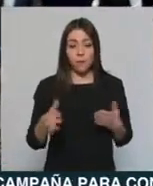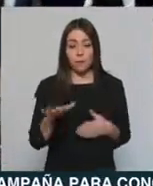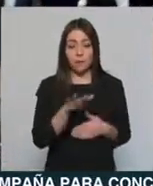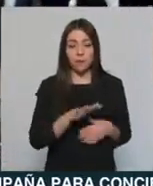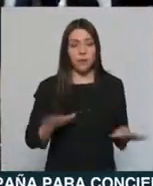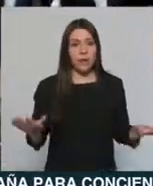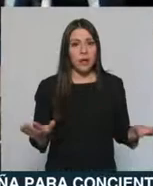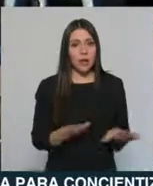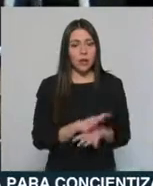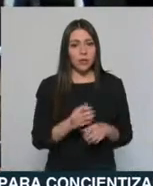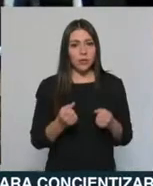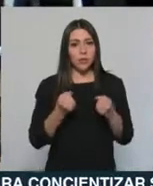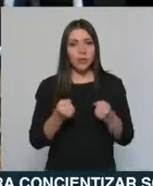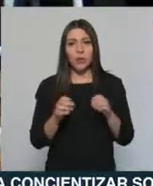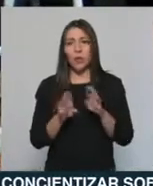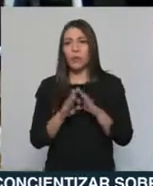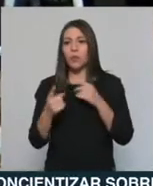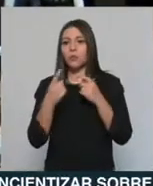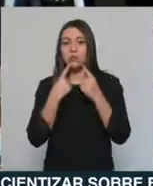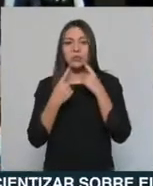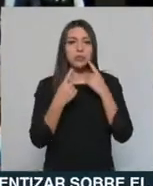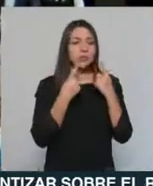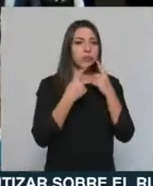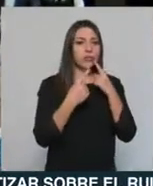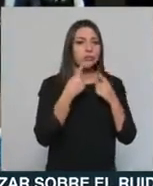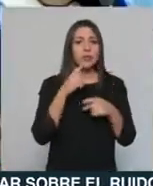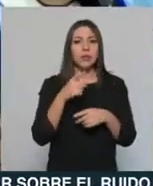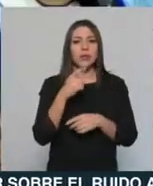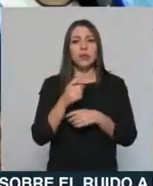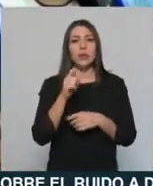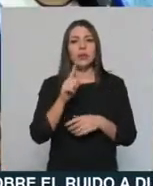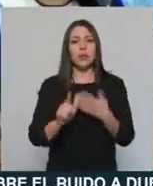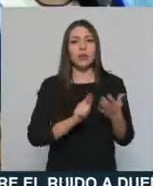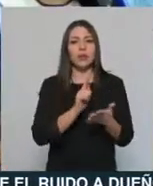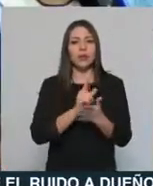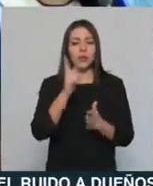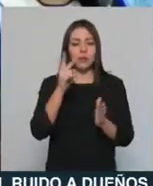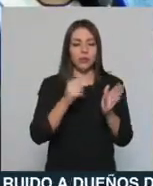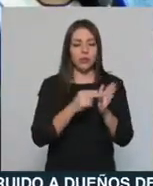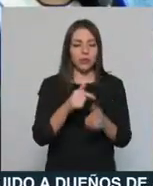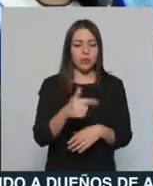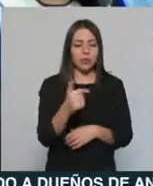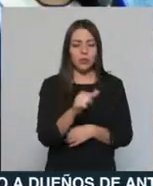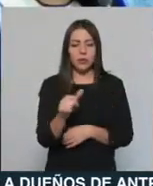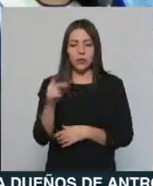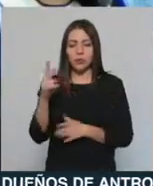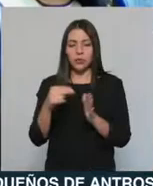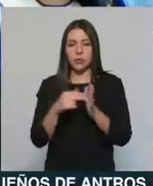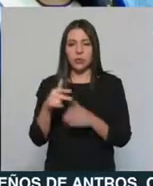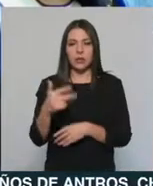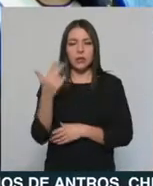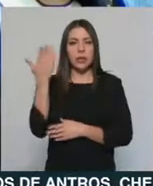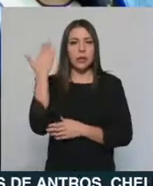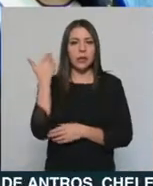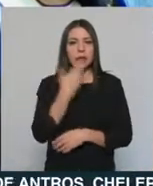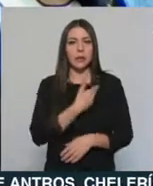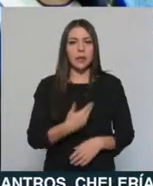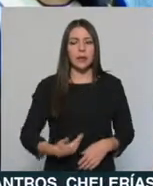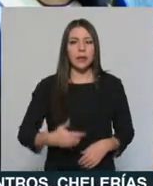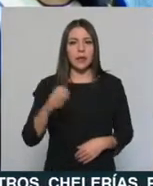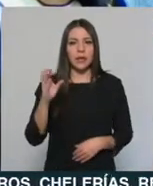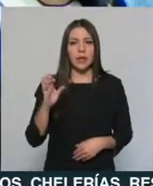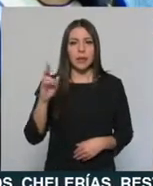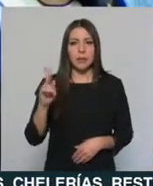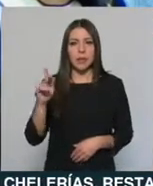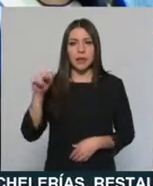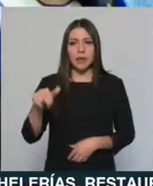de la discusión, y la forma es fondo. En la reforma de 2012-2013 del presidente Peña se presentó y en 10 días fue